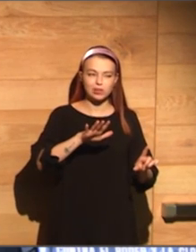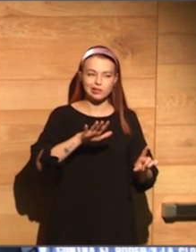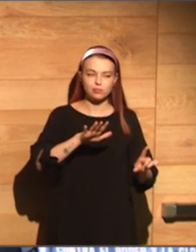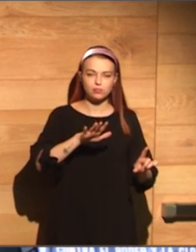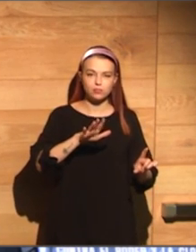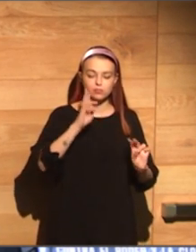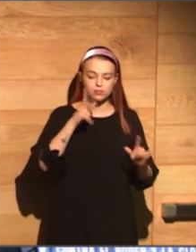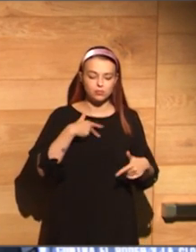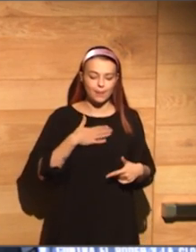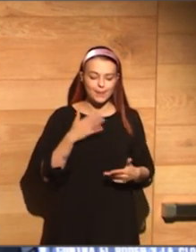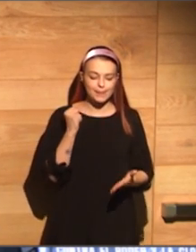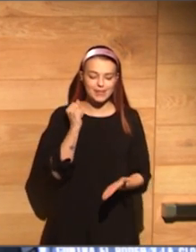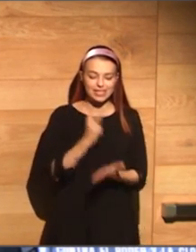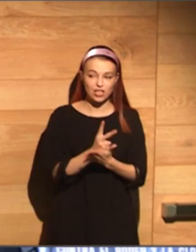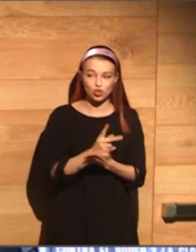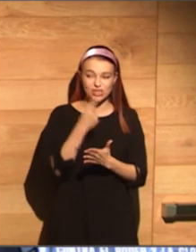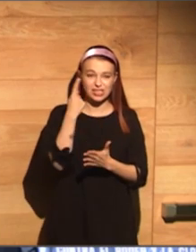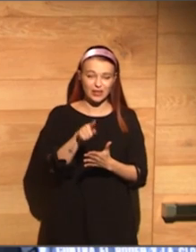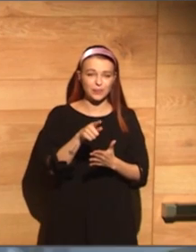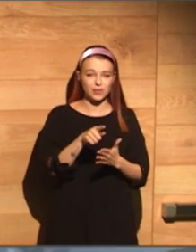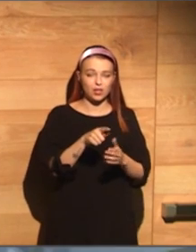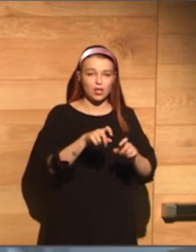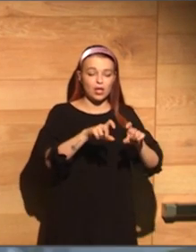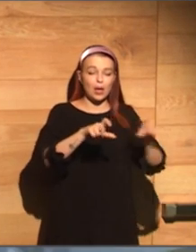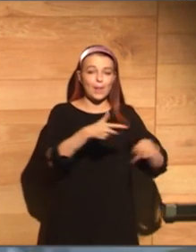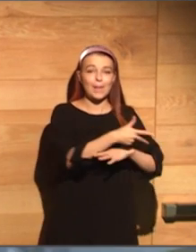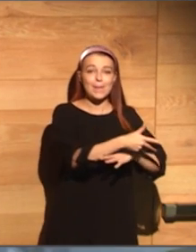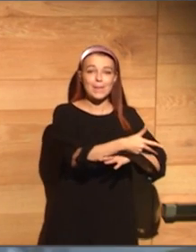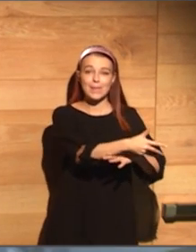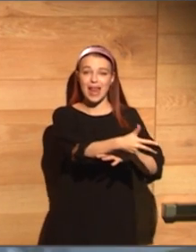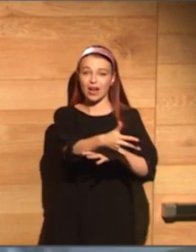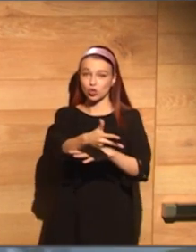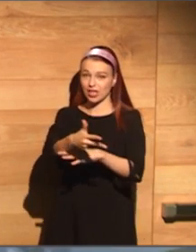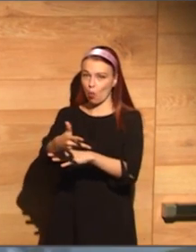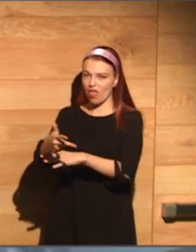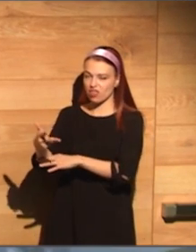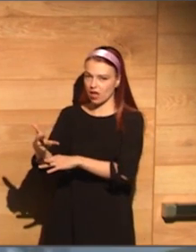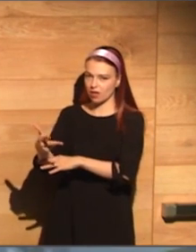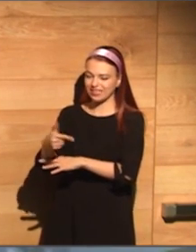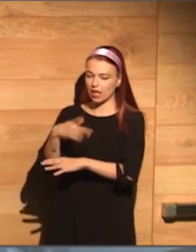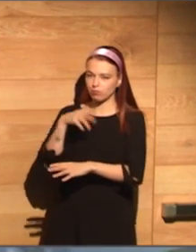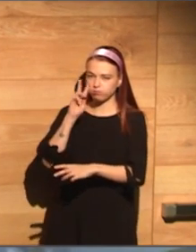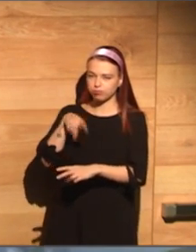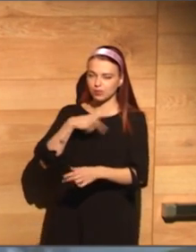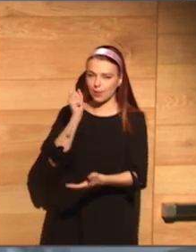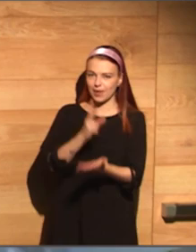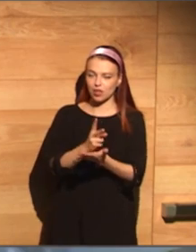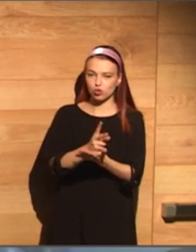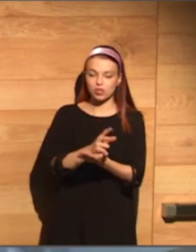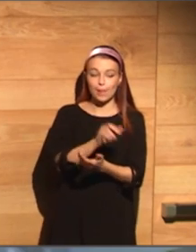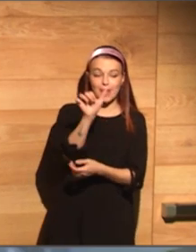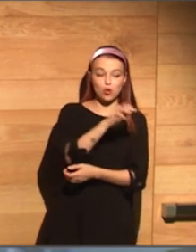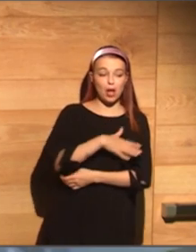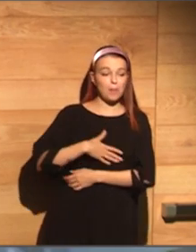propios retos internos con los planos secuencia. Y él hablaba de eso como algo que le jodía en realidad. Decía, en el caso de Plácido surgió con absoluta